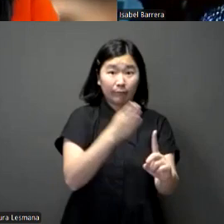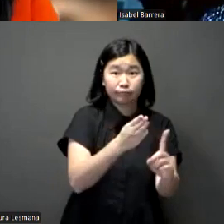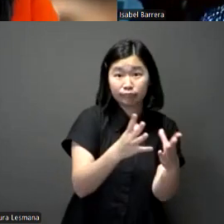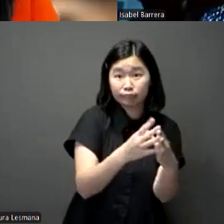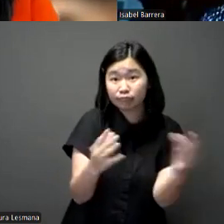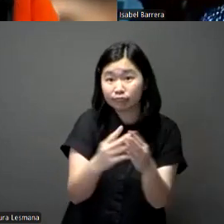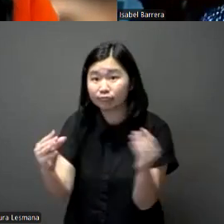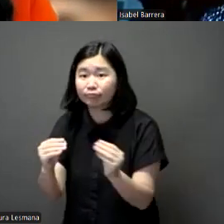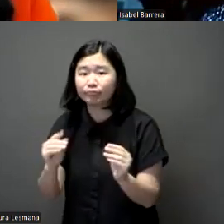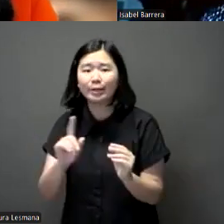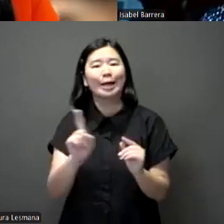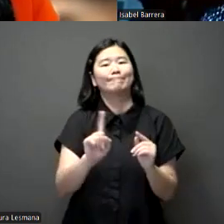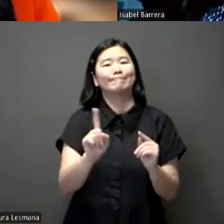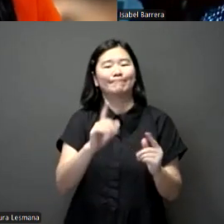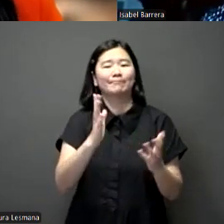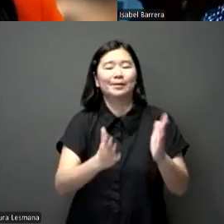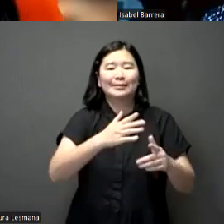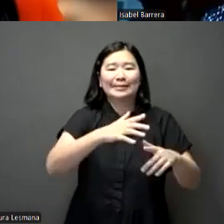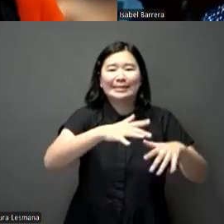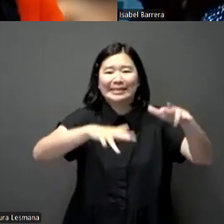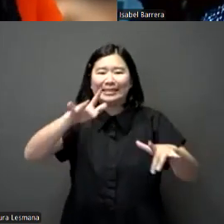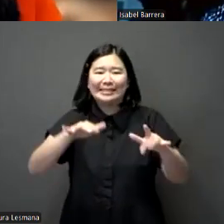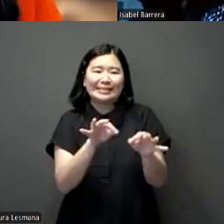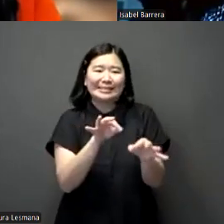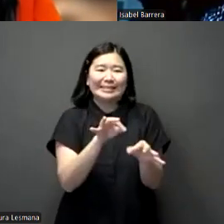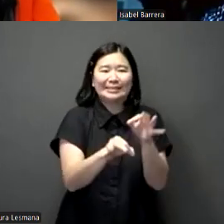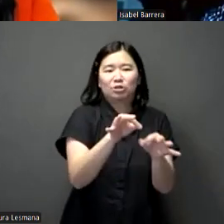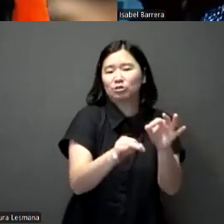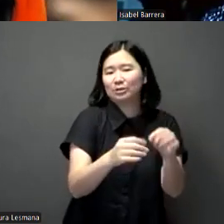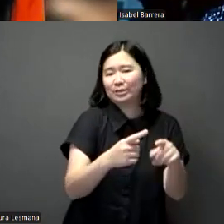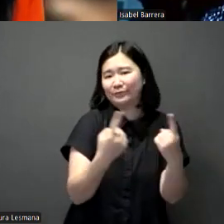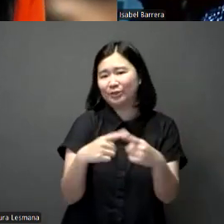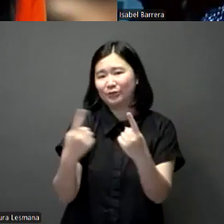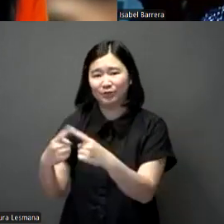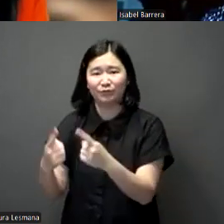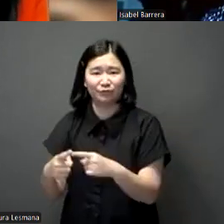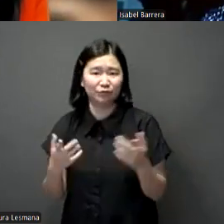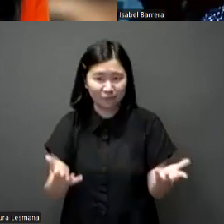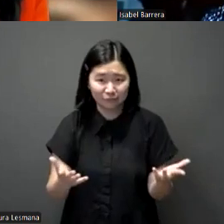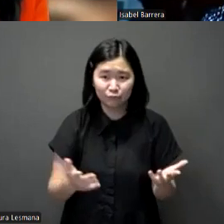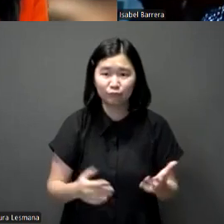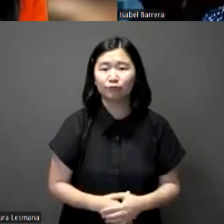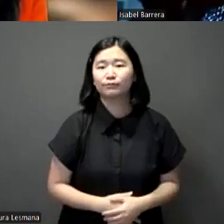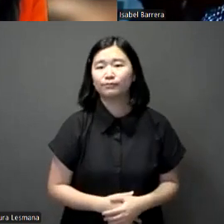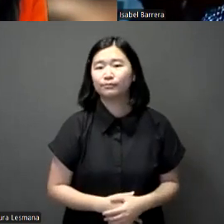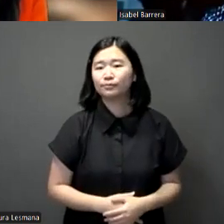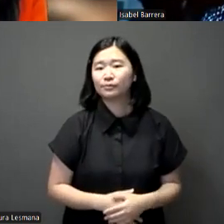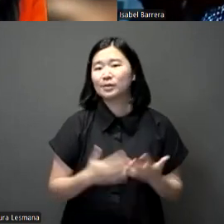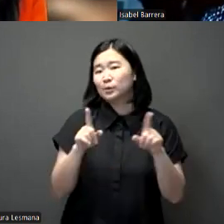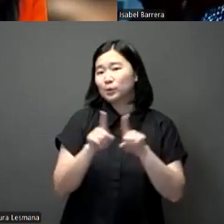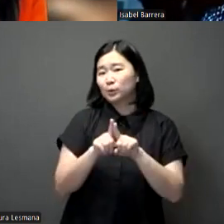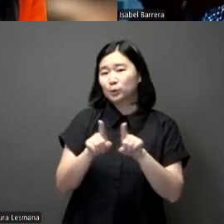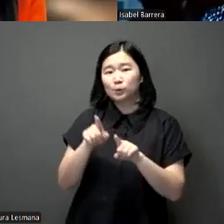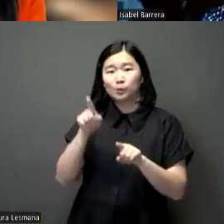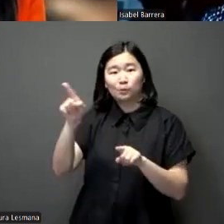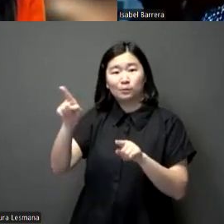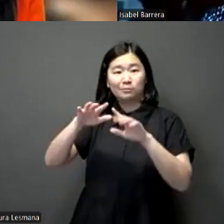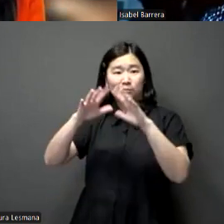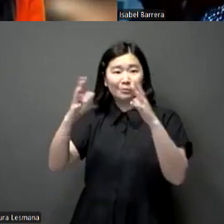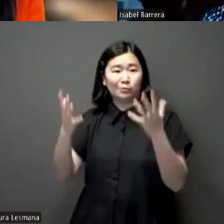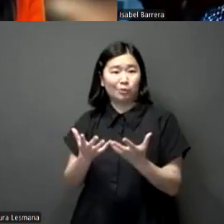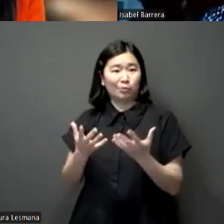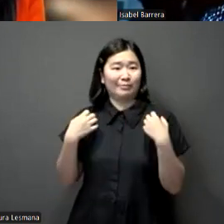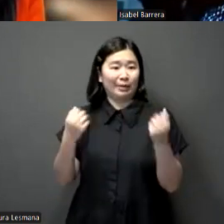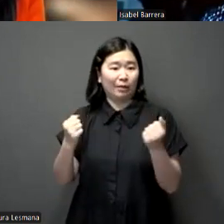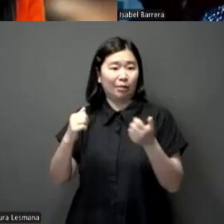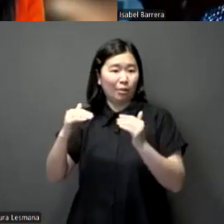Ya, yo por nuestro lado, complementar que esto que acaba de decir Gina, bueno, es pensando desde la